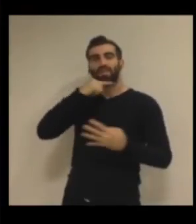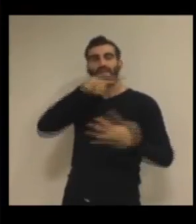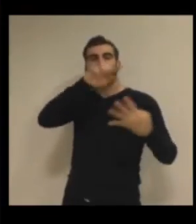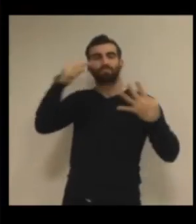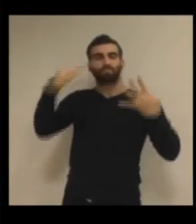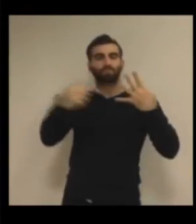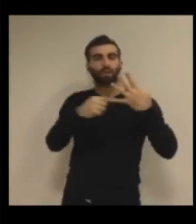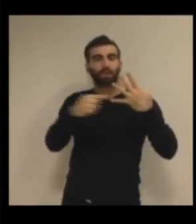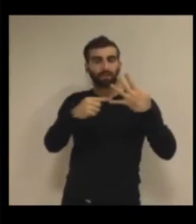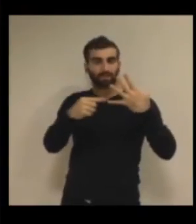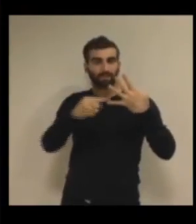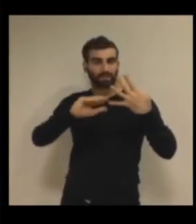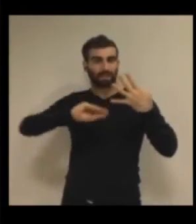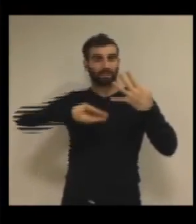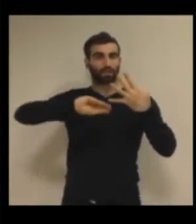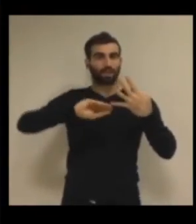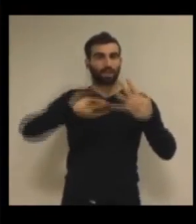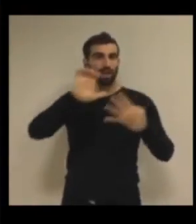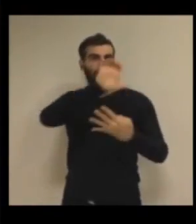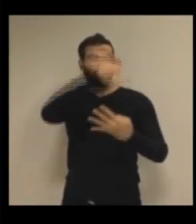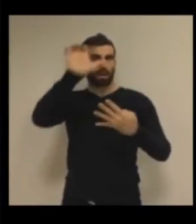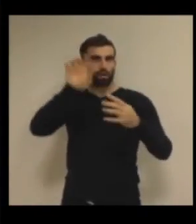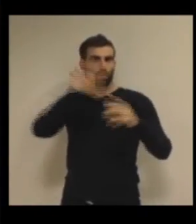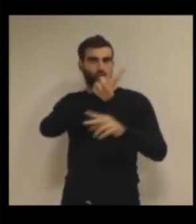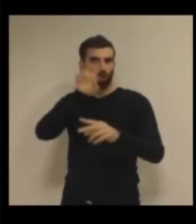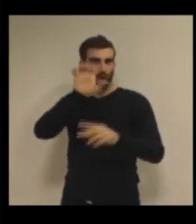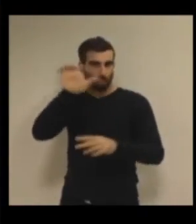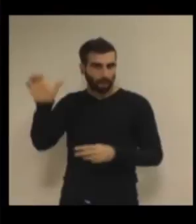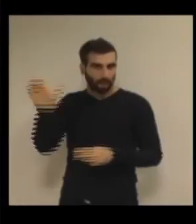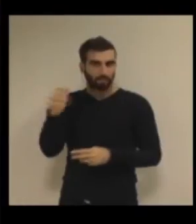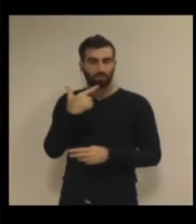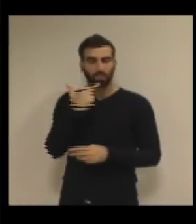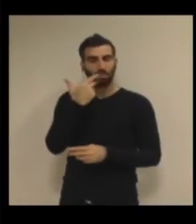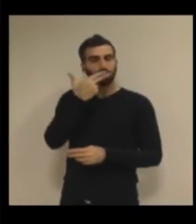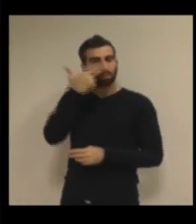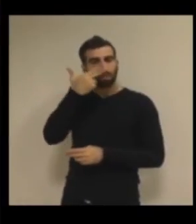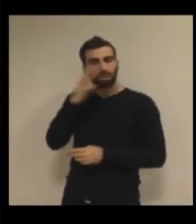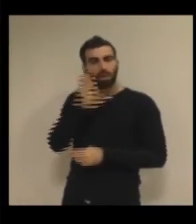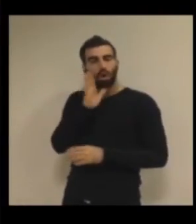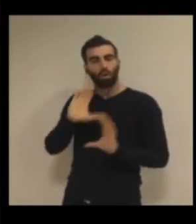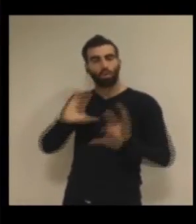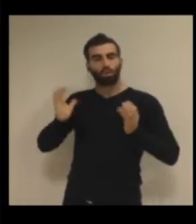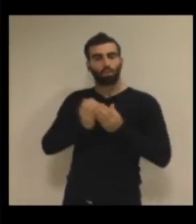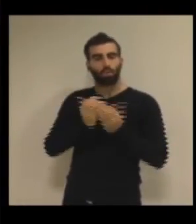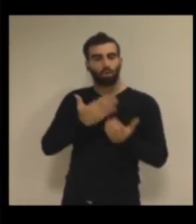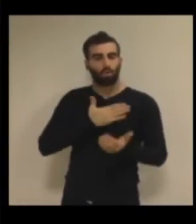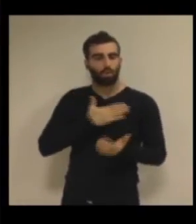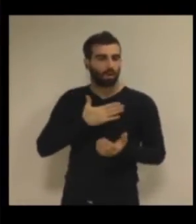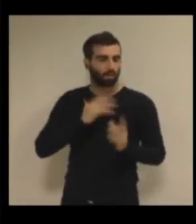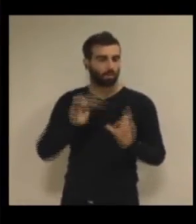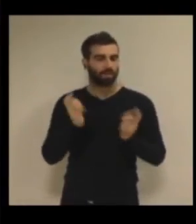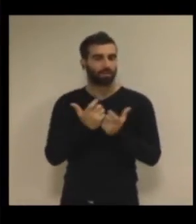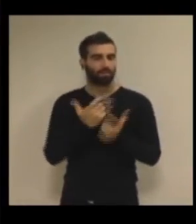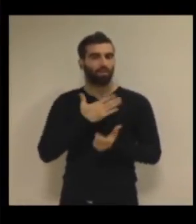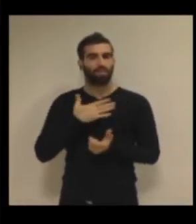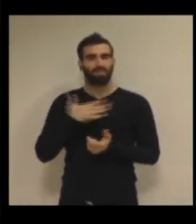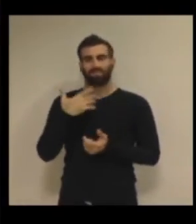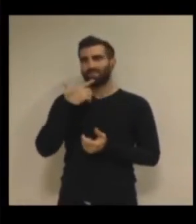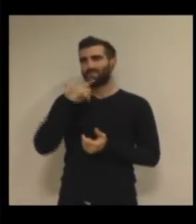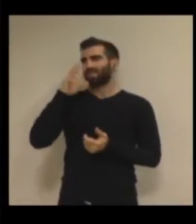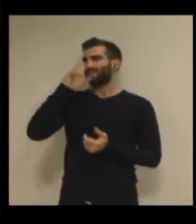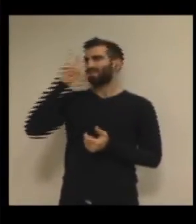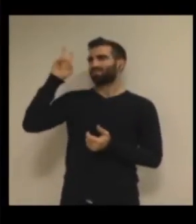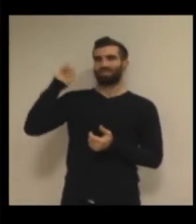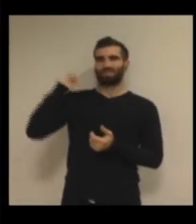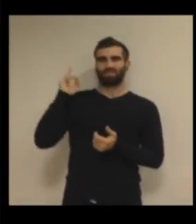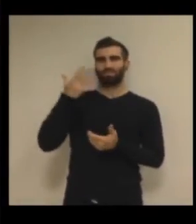súper interesante. Precisamente en el grupo, también en mi departamento, se defendió hace 2 años por ahí una